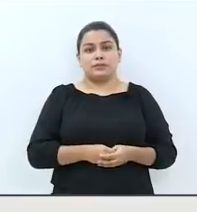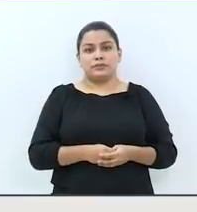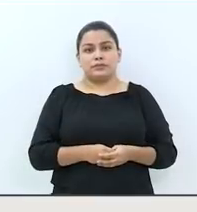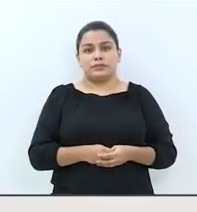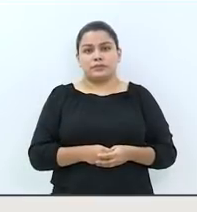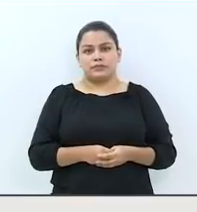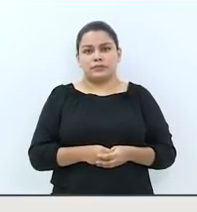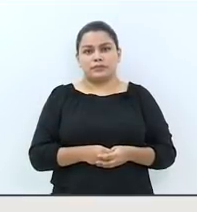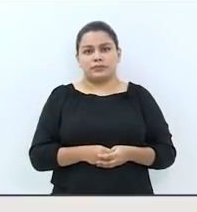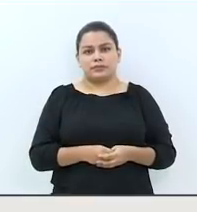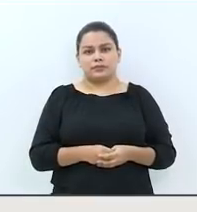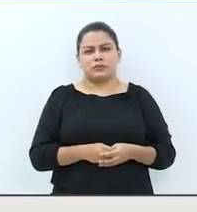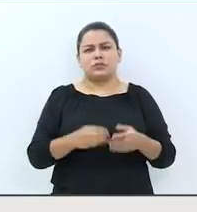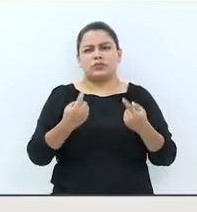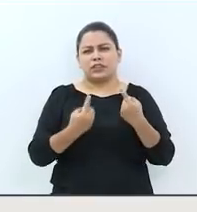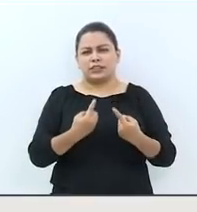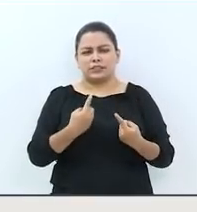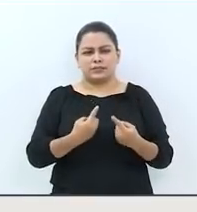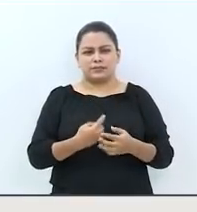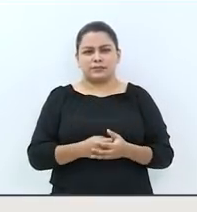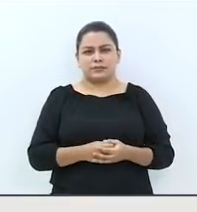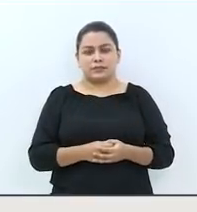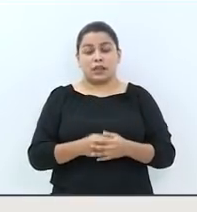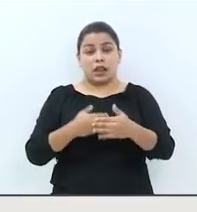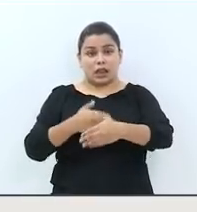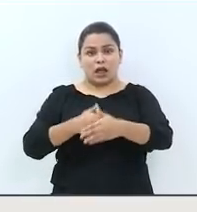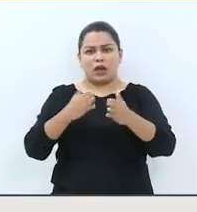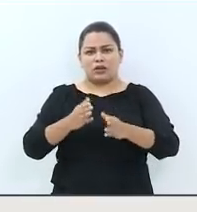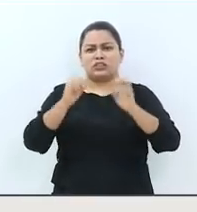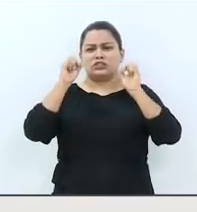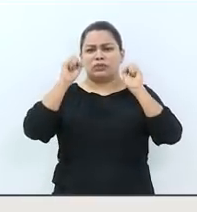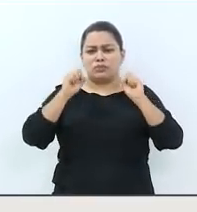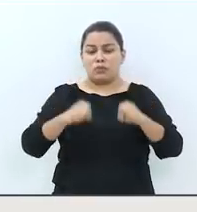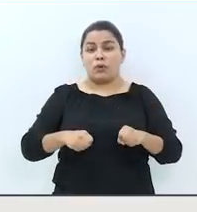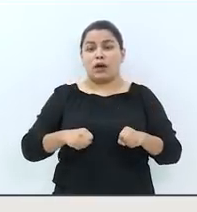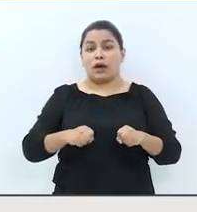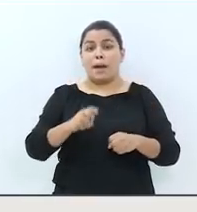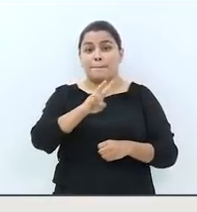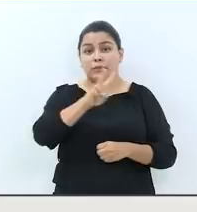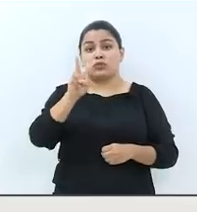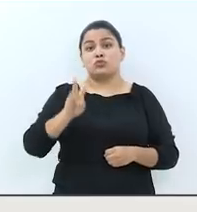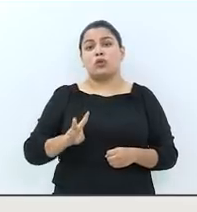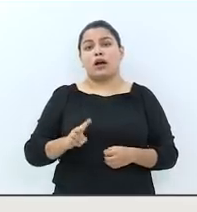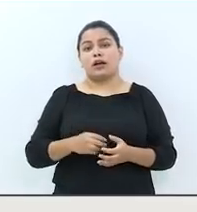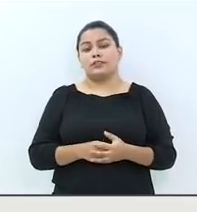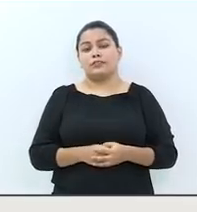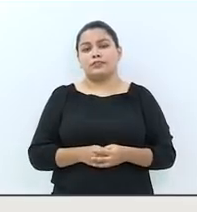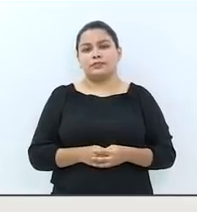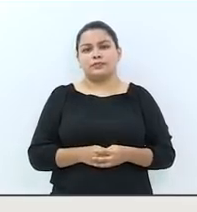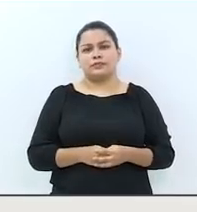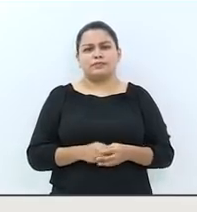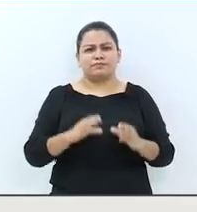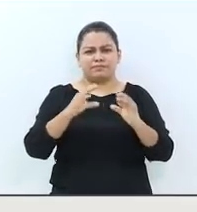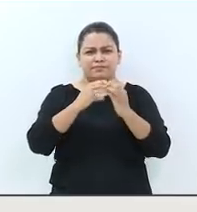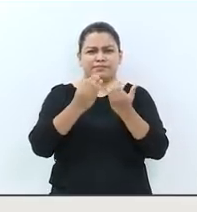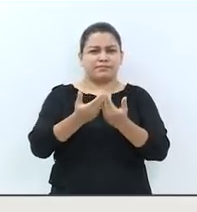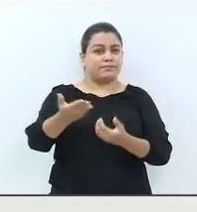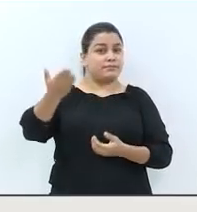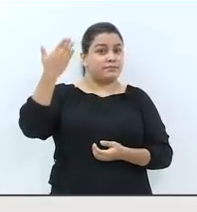Elsa, y es que el clima también se puede generar en la virtualidad. Les cuento que en la sesión